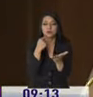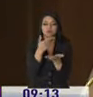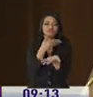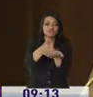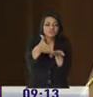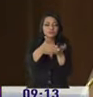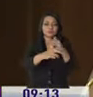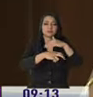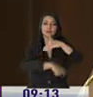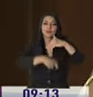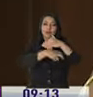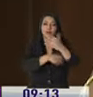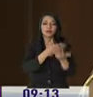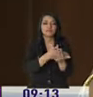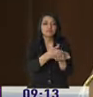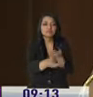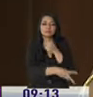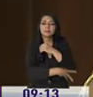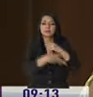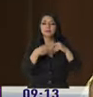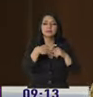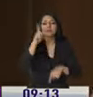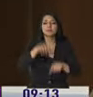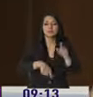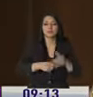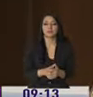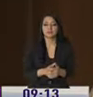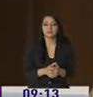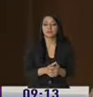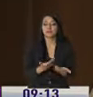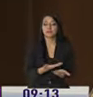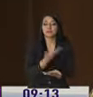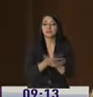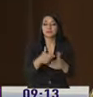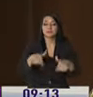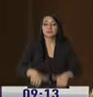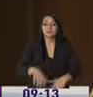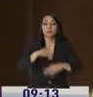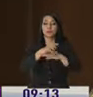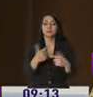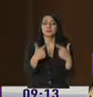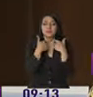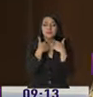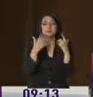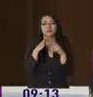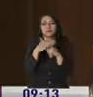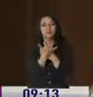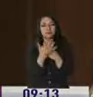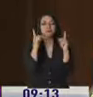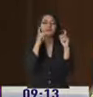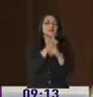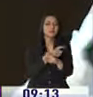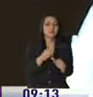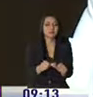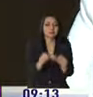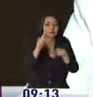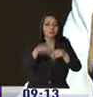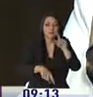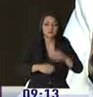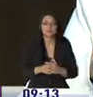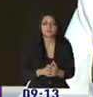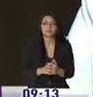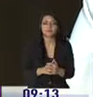de cualquier tema extractivo, pues definitivamente le pone al país en una situación insostenible. Y aunque Paola